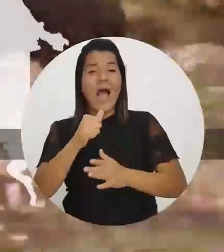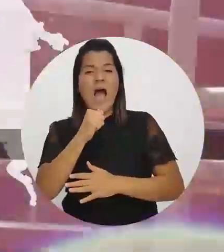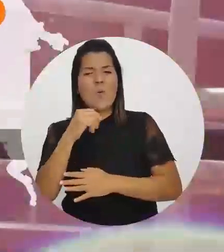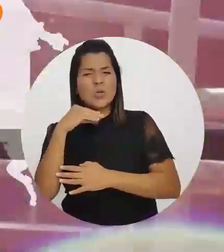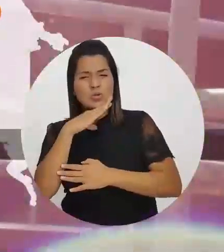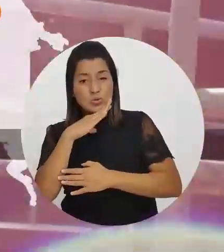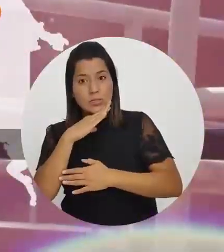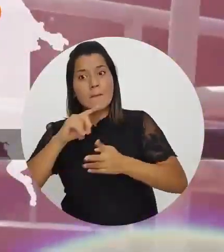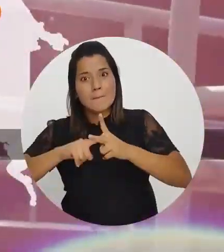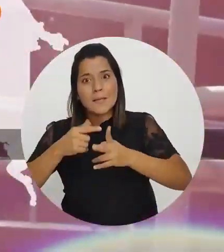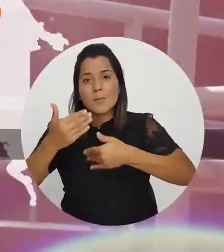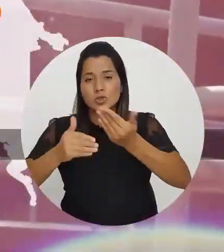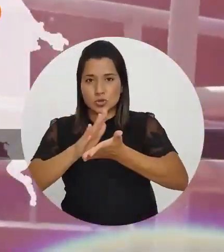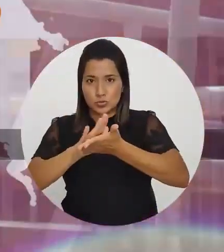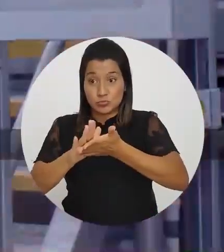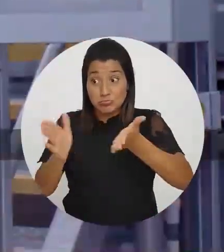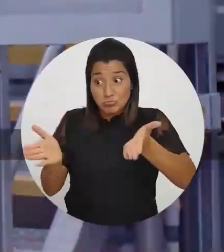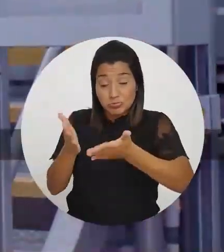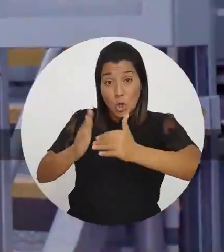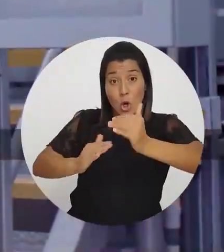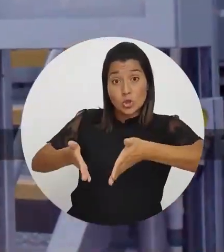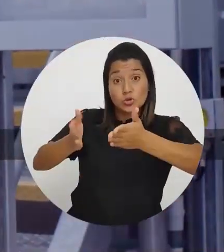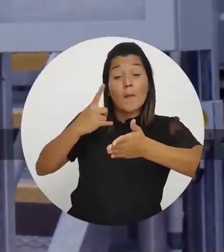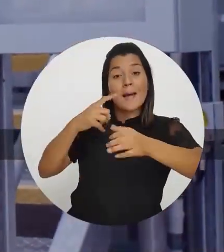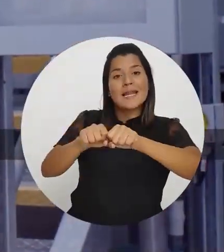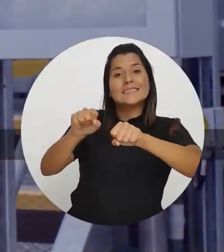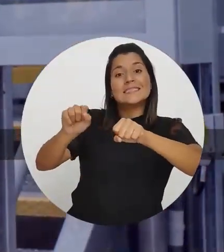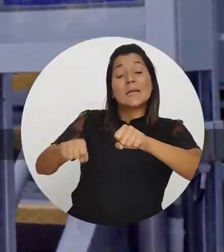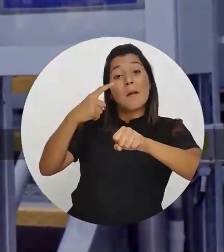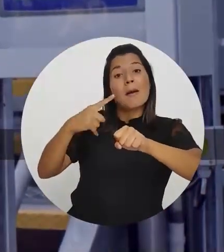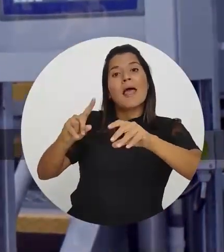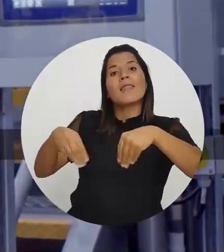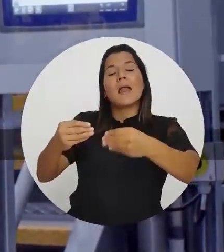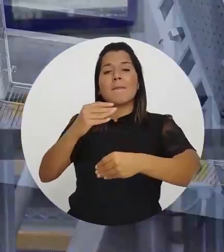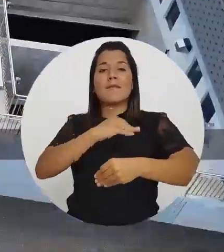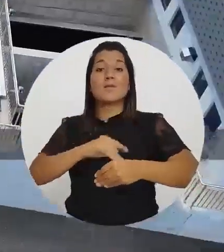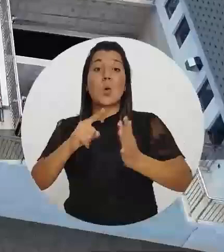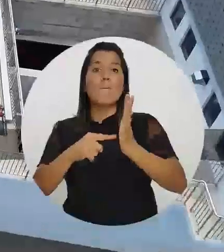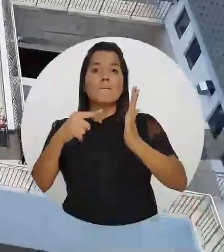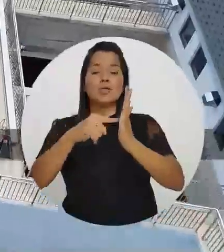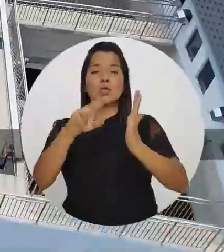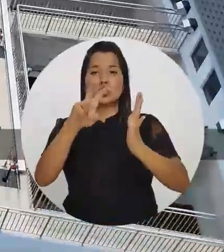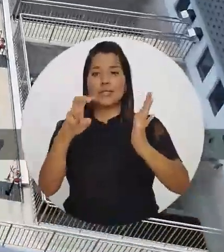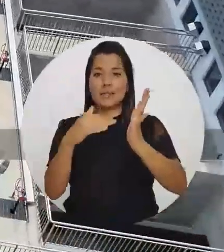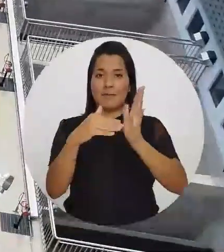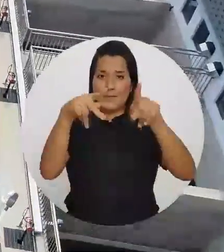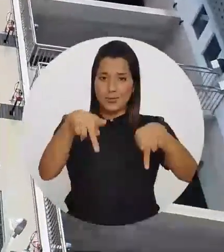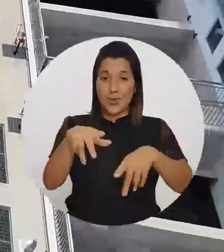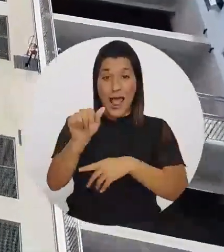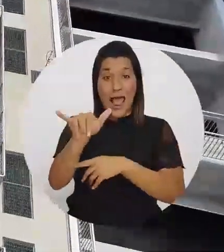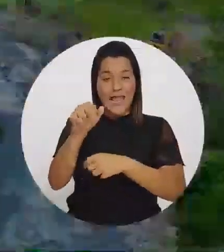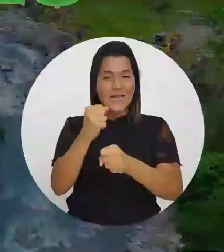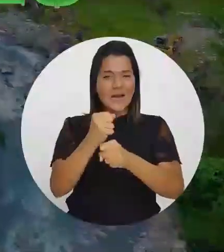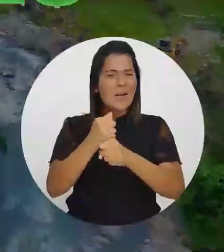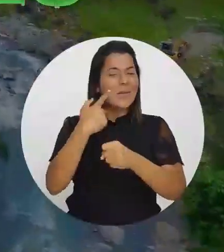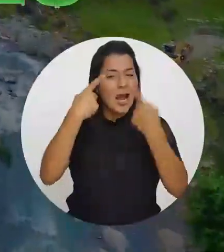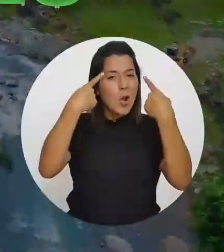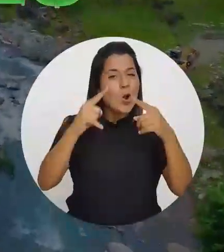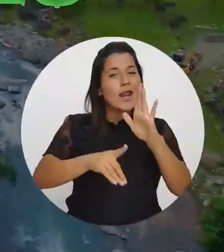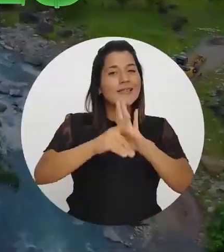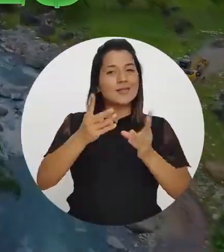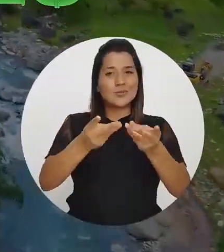se está impulsando la construcción de alcantarillado sanitarios que beneficiarán a más de un millón doscientas mil personas allá